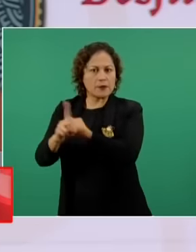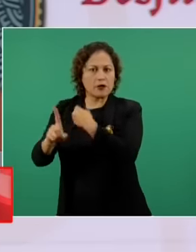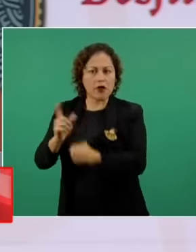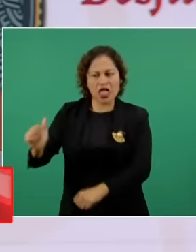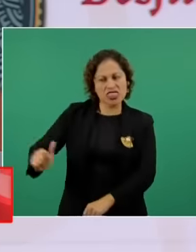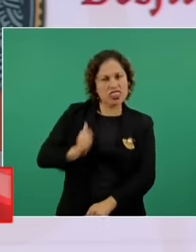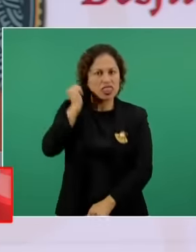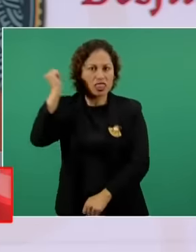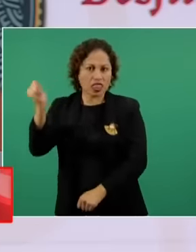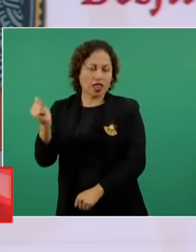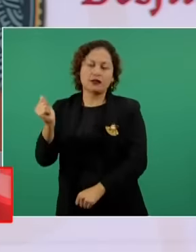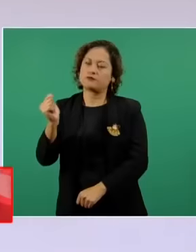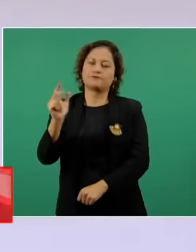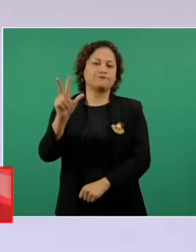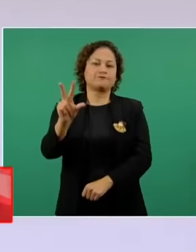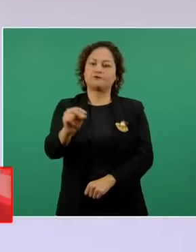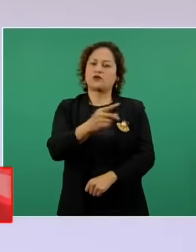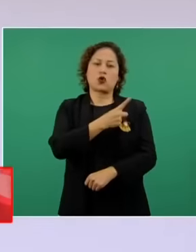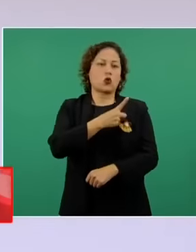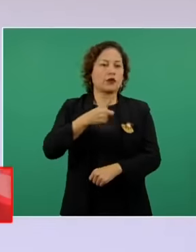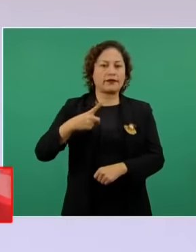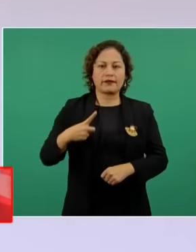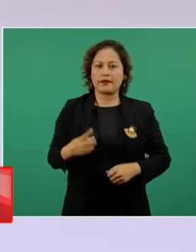Dicho con toda franqueza,